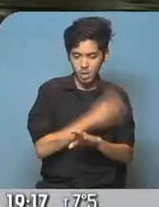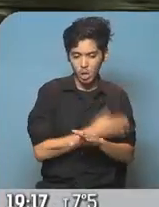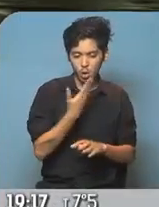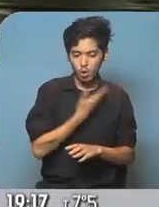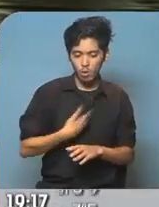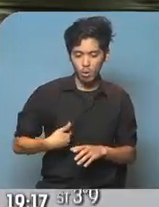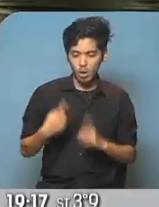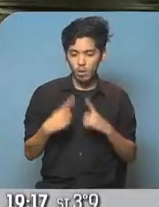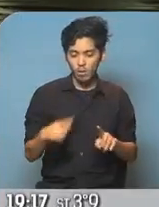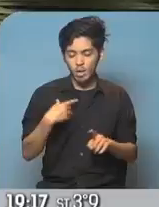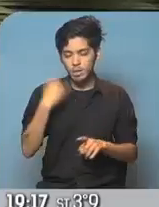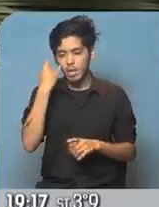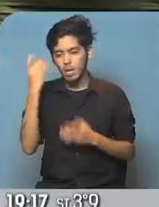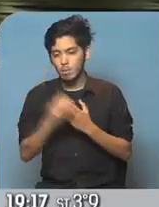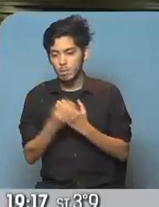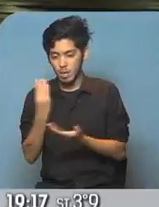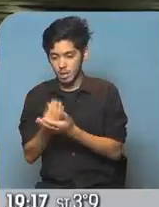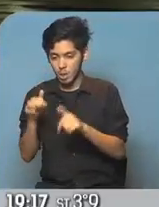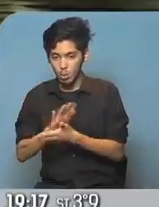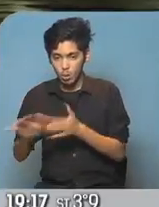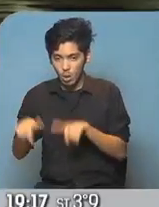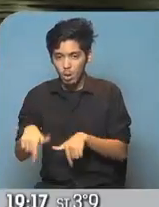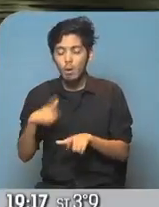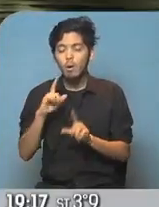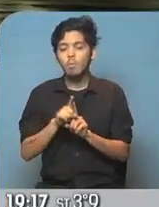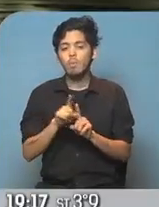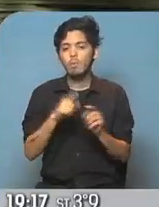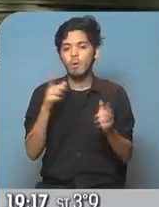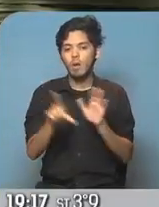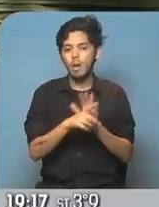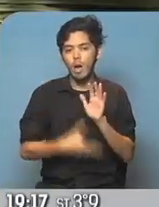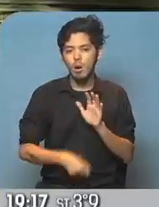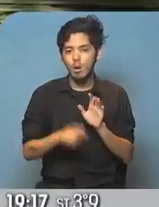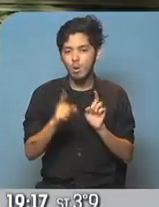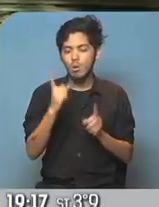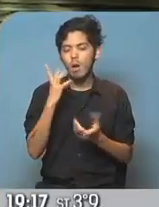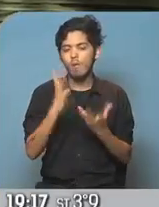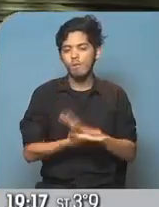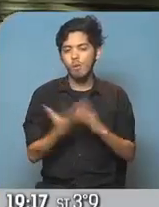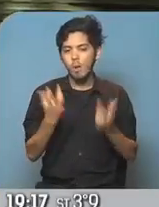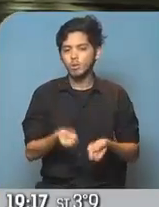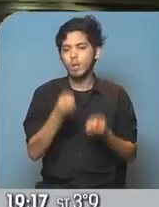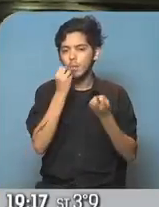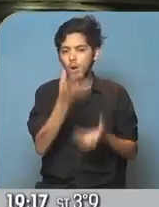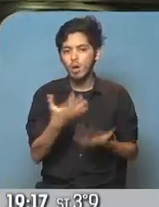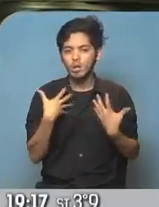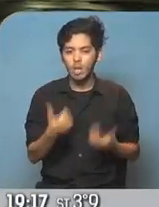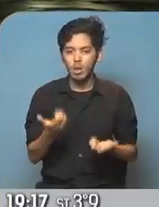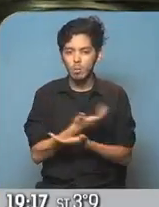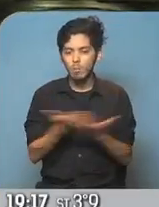gobiernos distintos, coincidieron que una ley de despenalización y legalización del aborto era una ayuda, una mejoría para la salud pública de las mujeres.